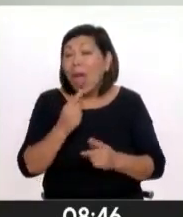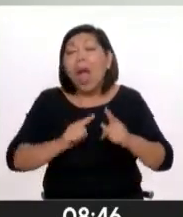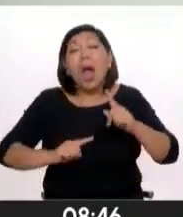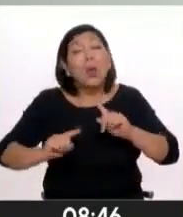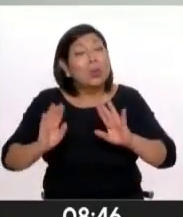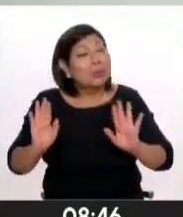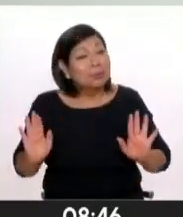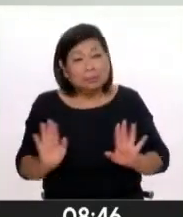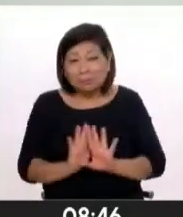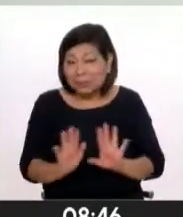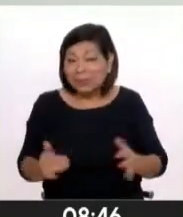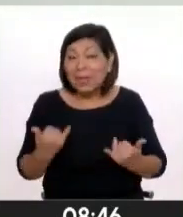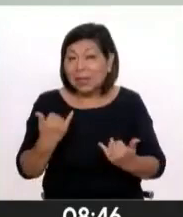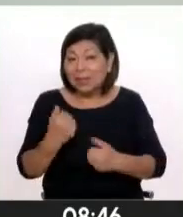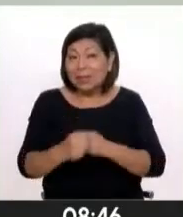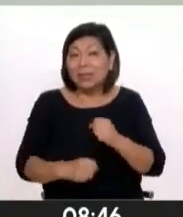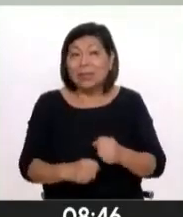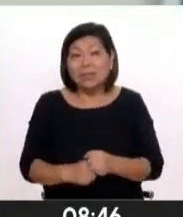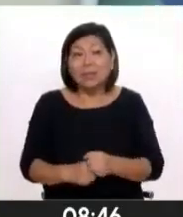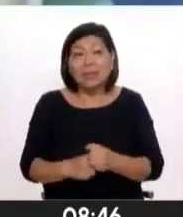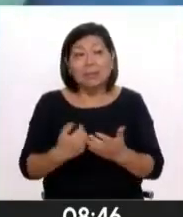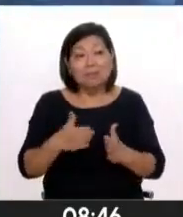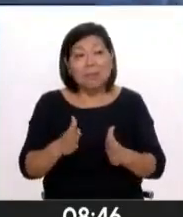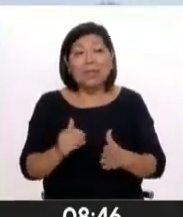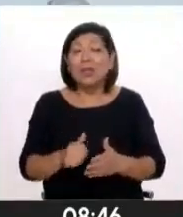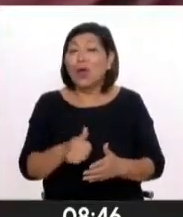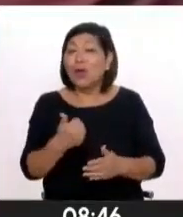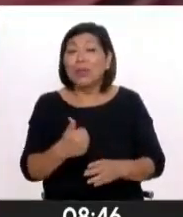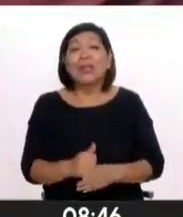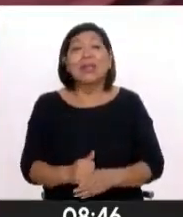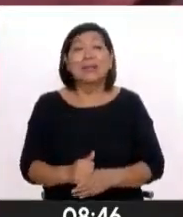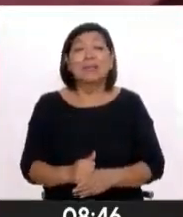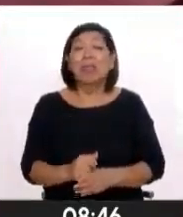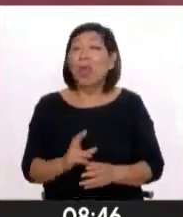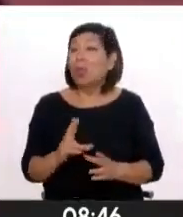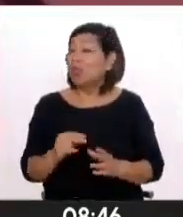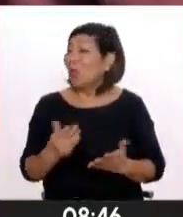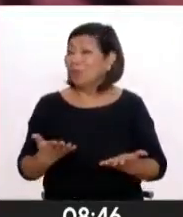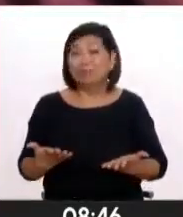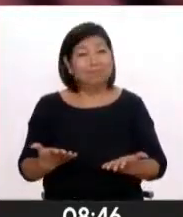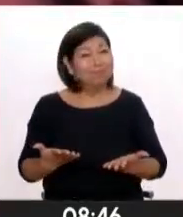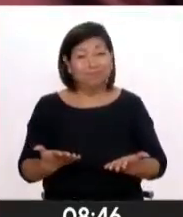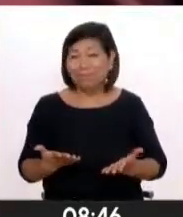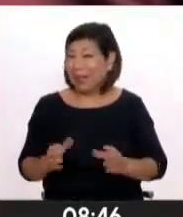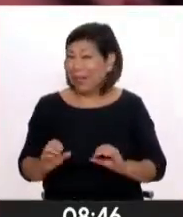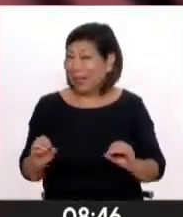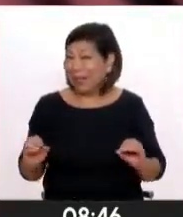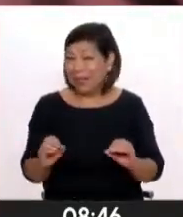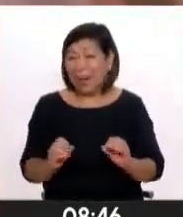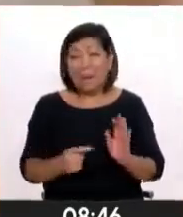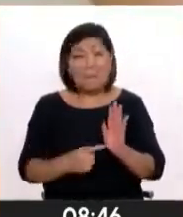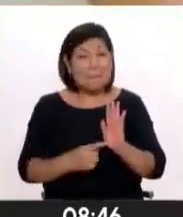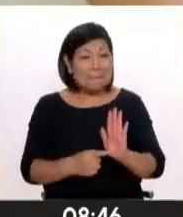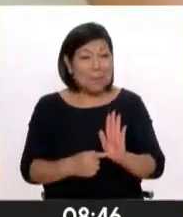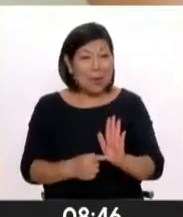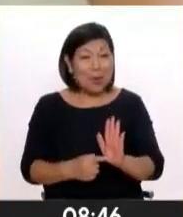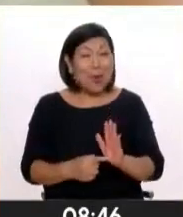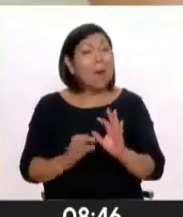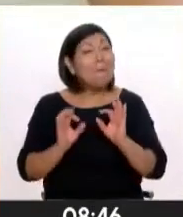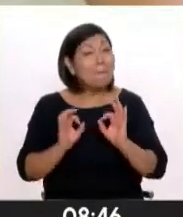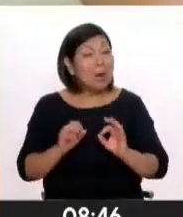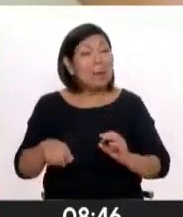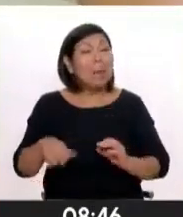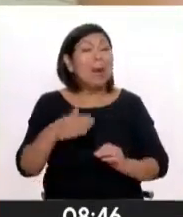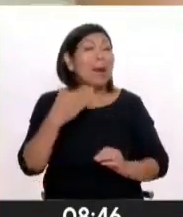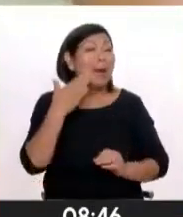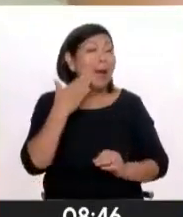algunas. Este año van 6 nacimientos que de otra forma no hubieran podido llevarse a cabo sin representar un alto riesgo para